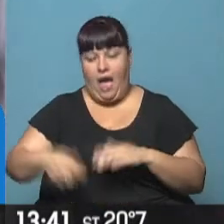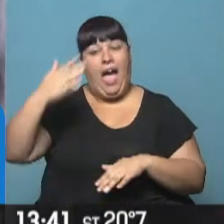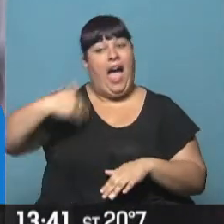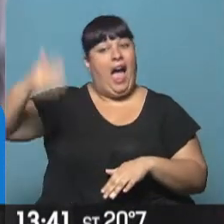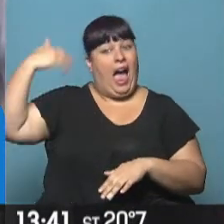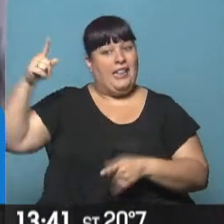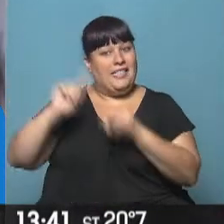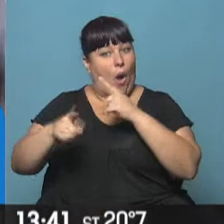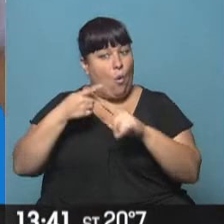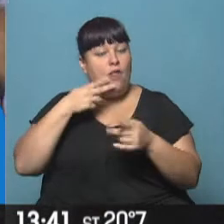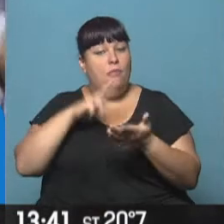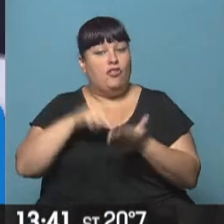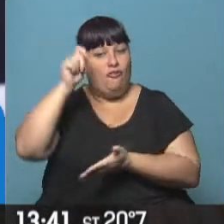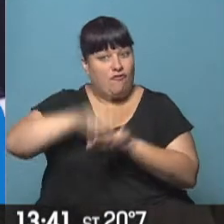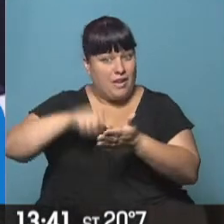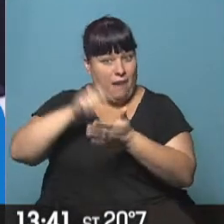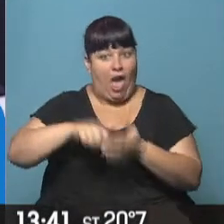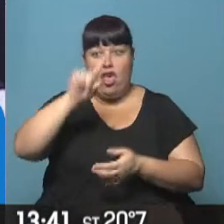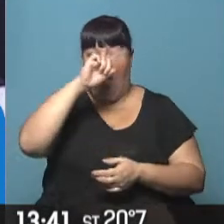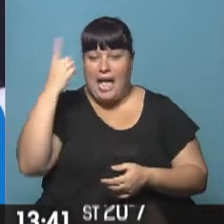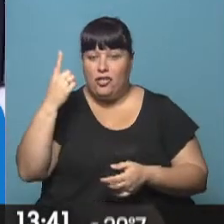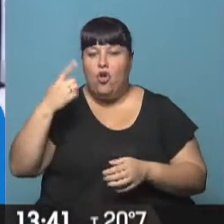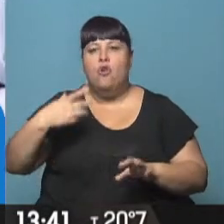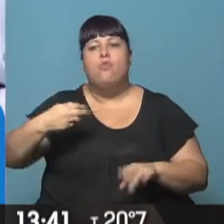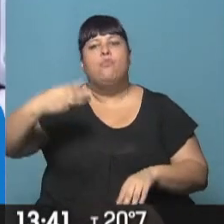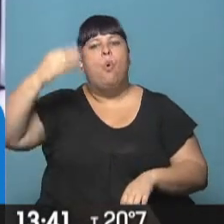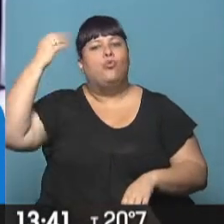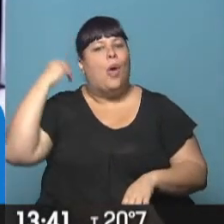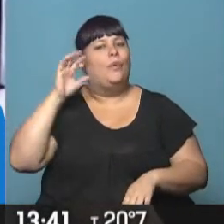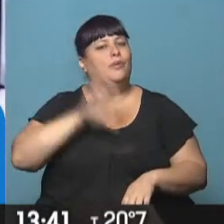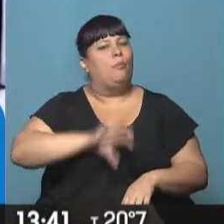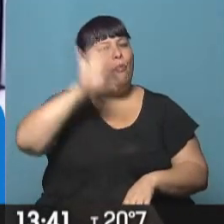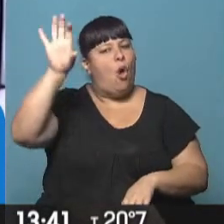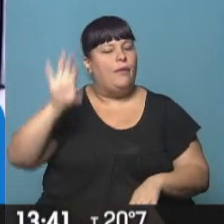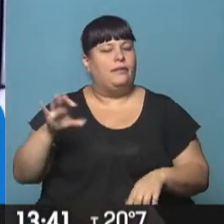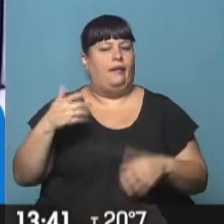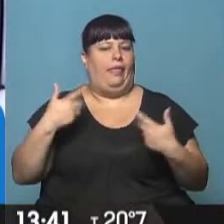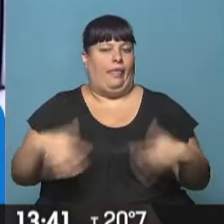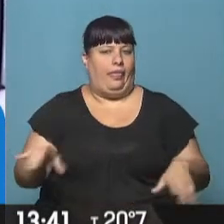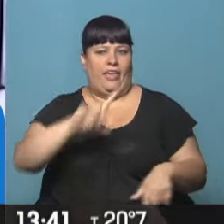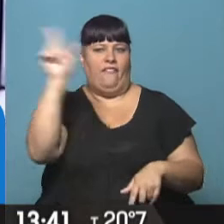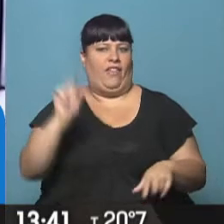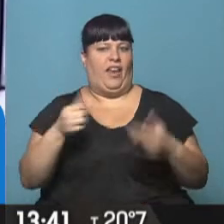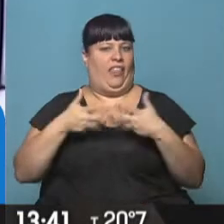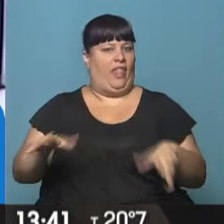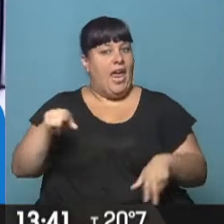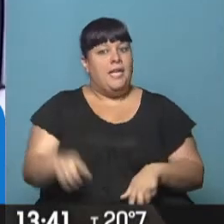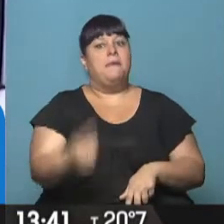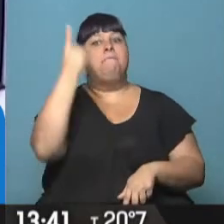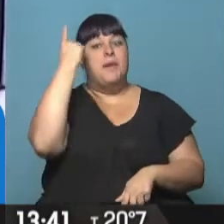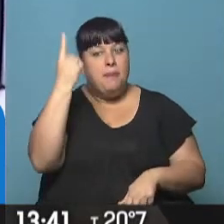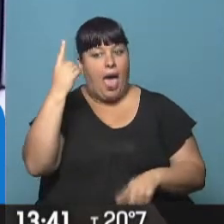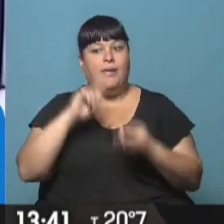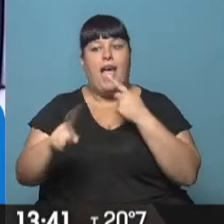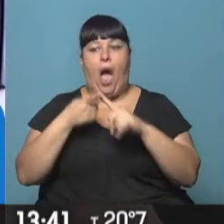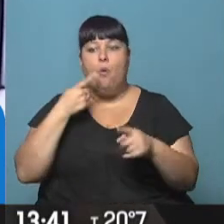anteriores pactos fiscales que se han suscripto con la Nación, muchas veces las provincias resignaron federalismo y esta es la primera vez que en un